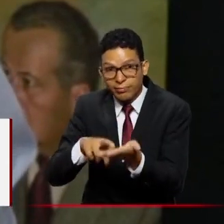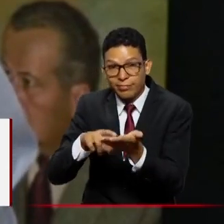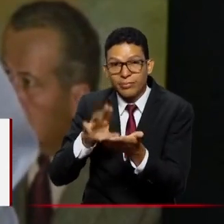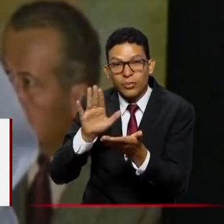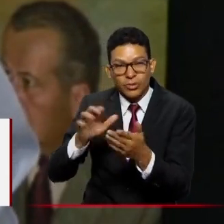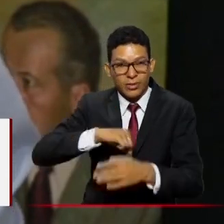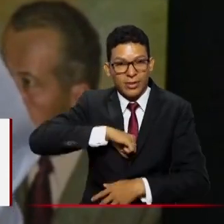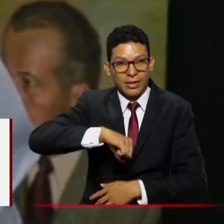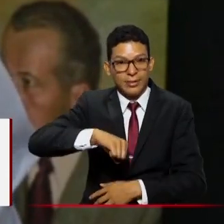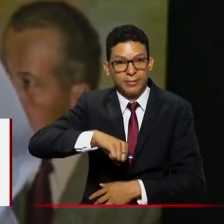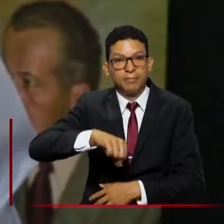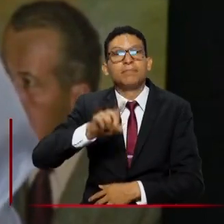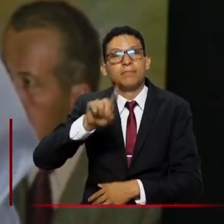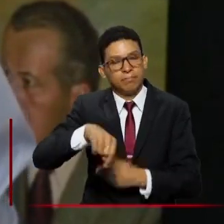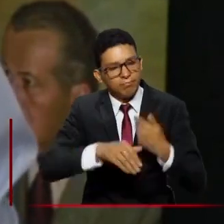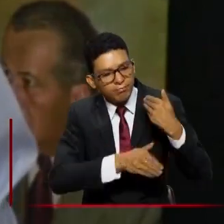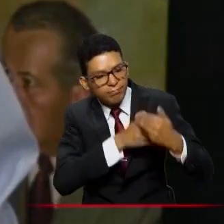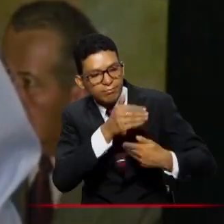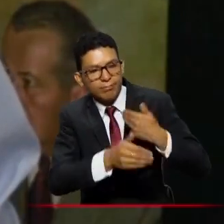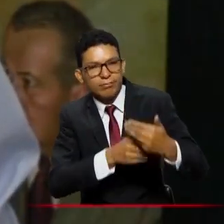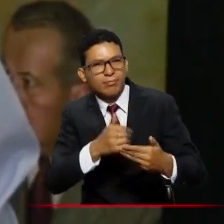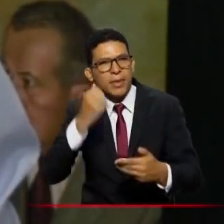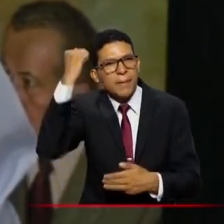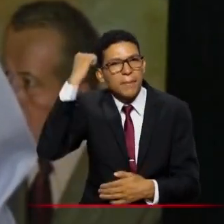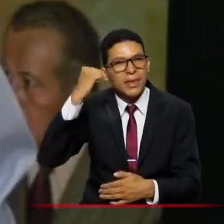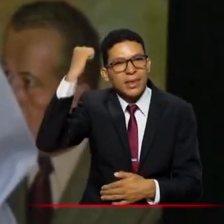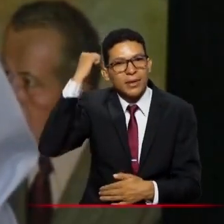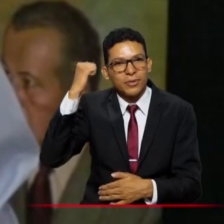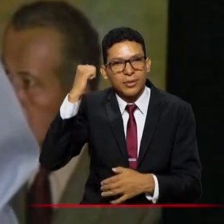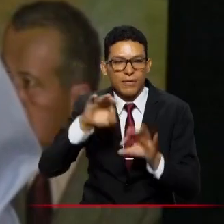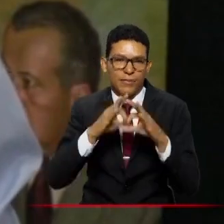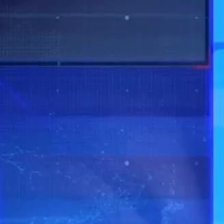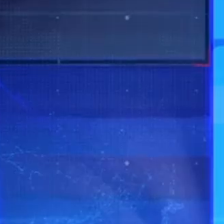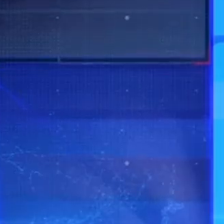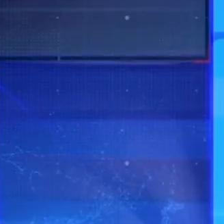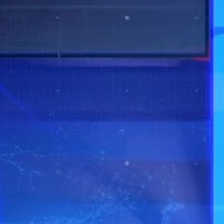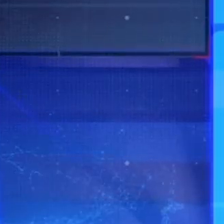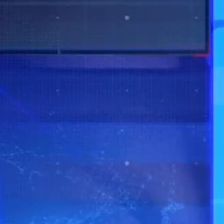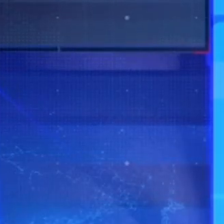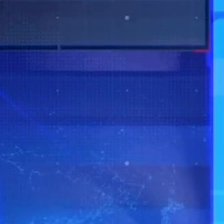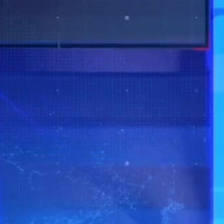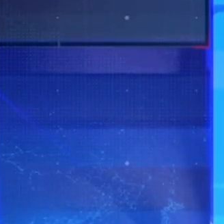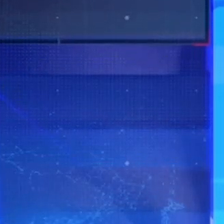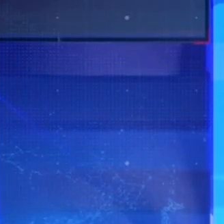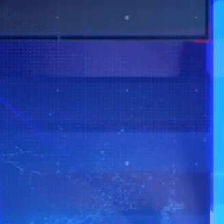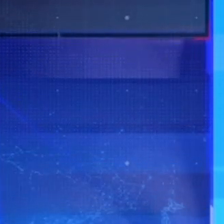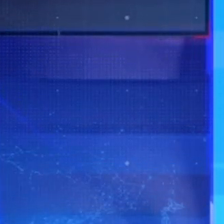derechos, sino también un proceso pedagógico enfocado a las familias del Valle del Cauca.